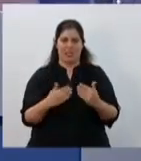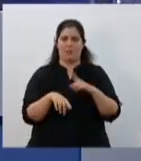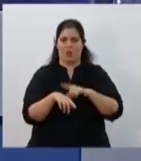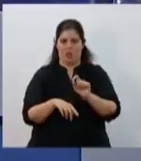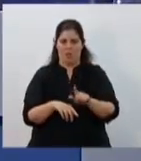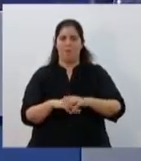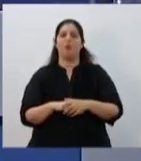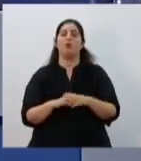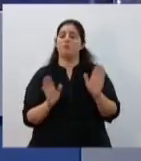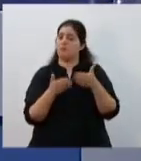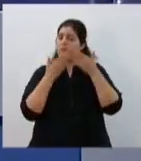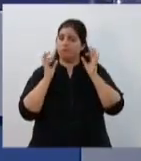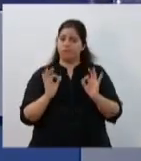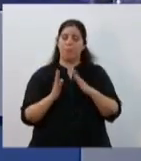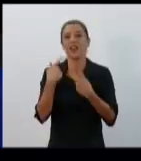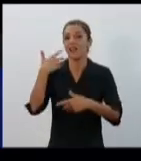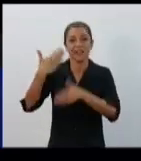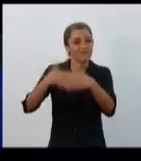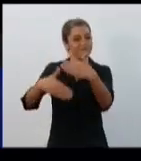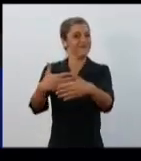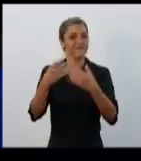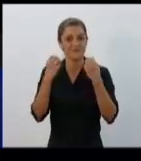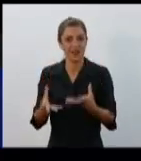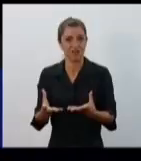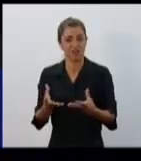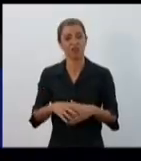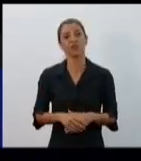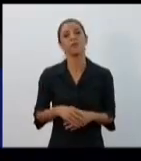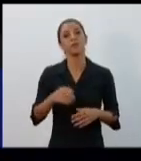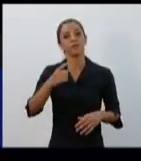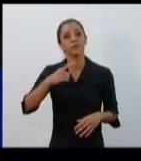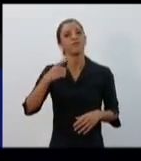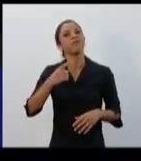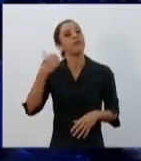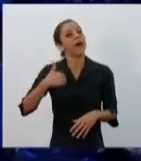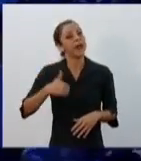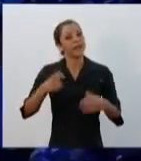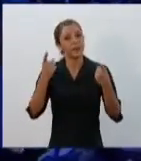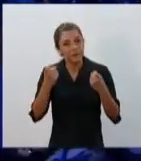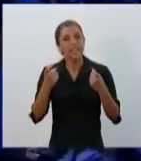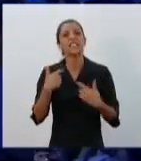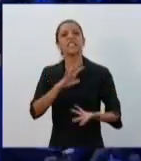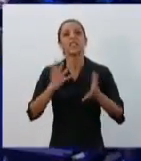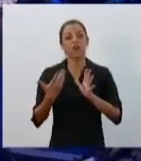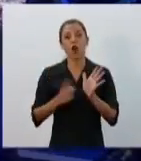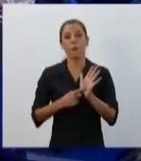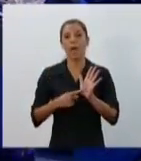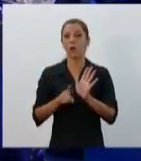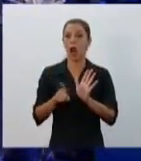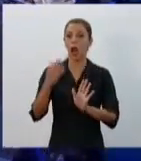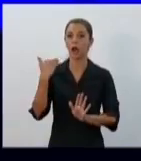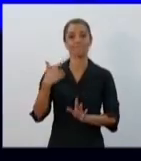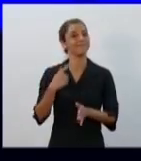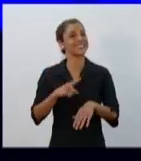tiempo. Hemos cerrado el primer bloque temático. La fórmula que requiere Argentina es aquella vieja fórmula de... Se terminó su